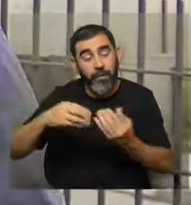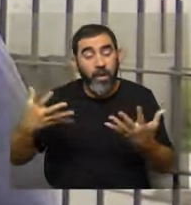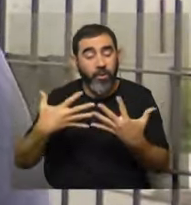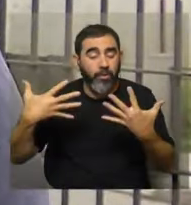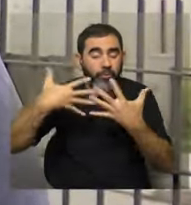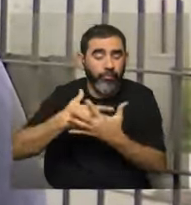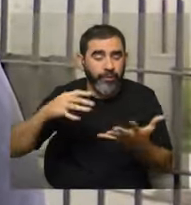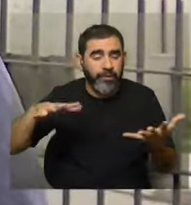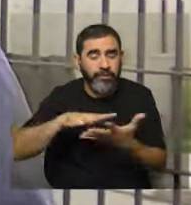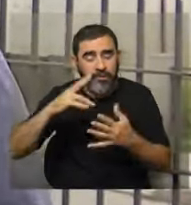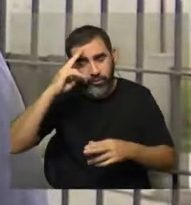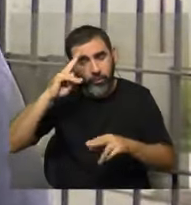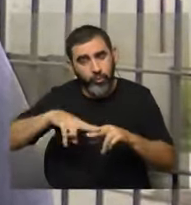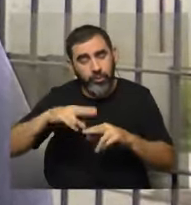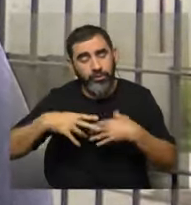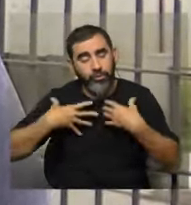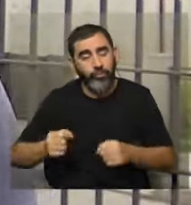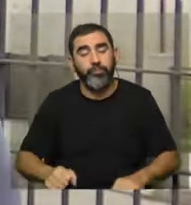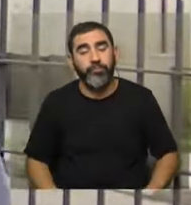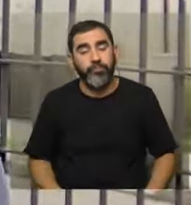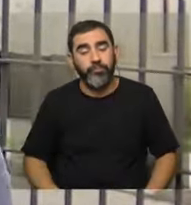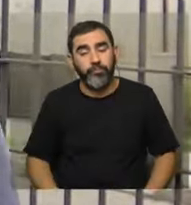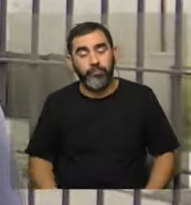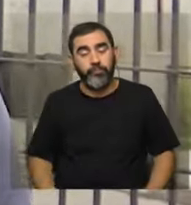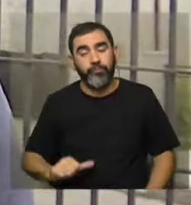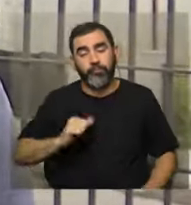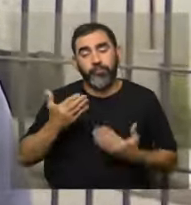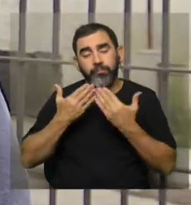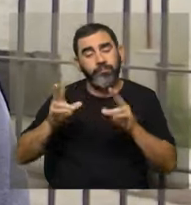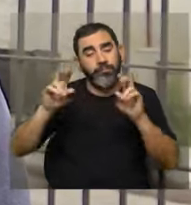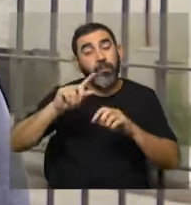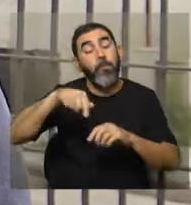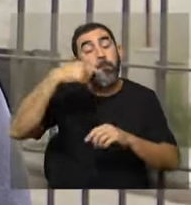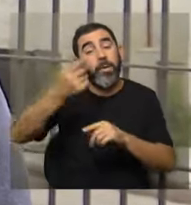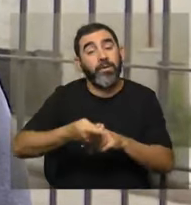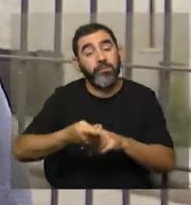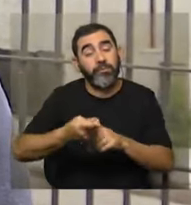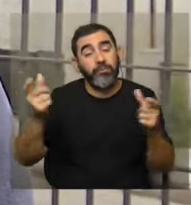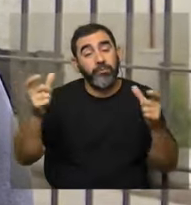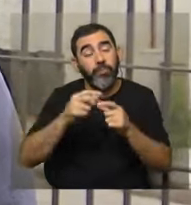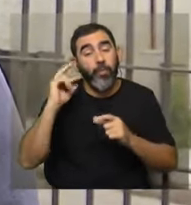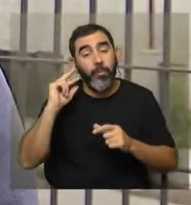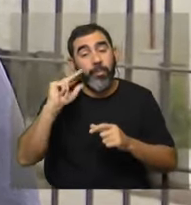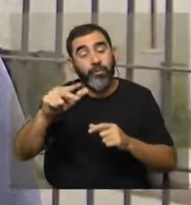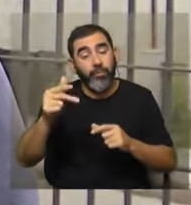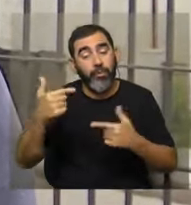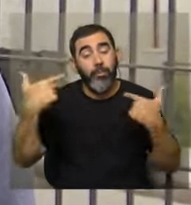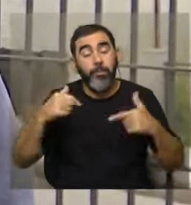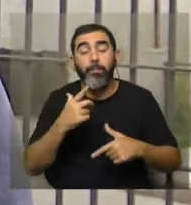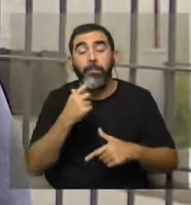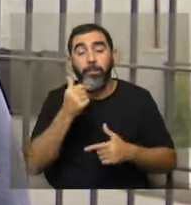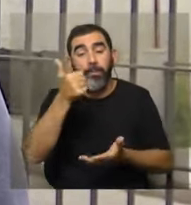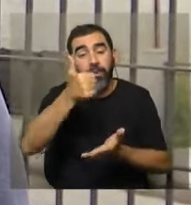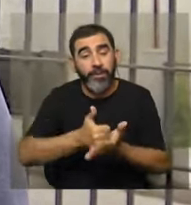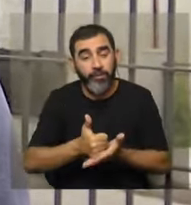pasando por una situación compleja de salud senador aprovecho para consultarle por otros temas mañana en la comisión permanente va a asistir el ministro del interior